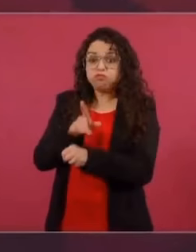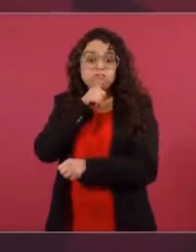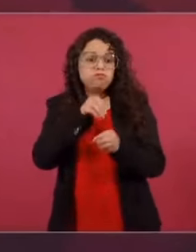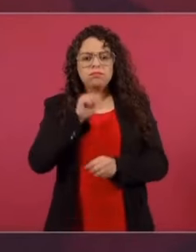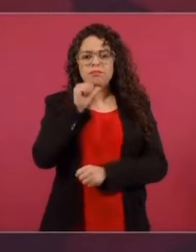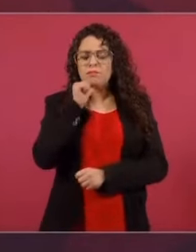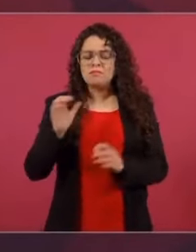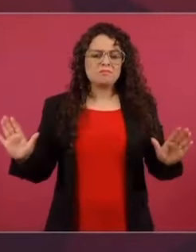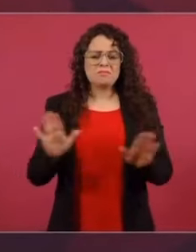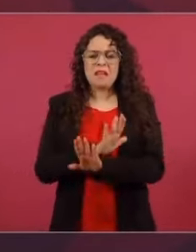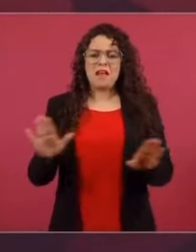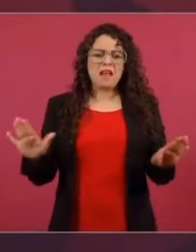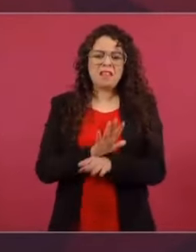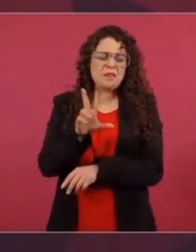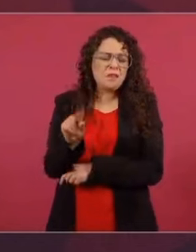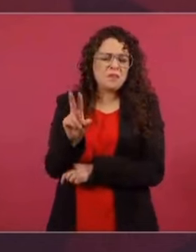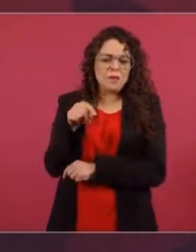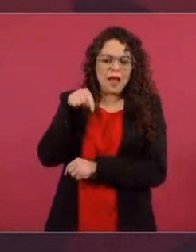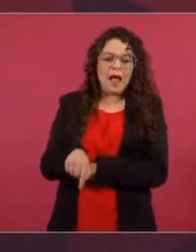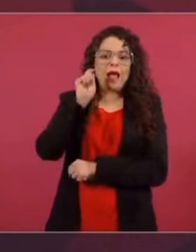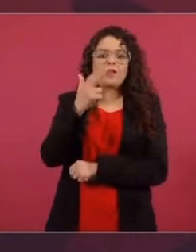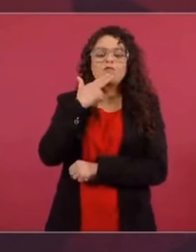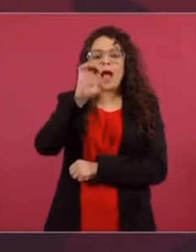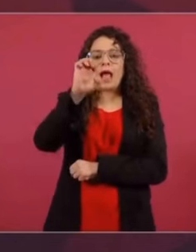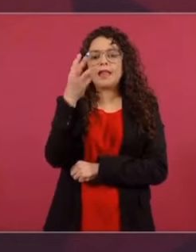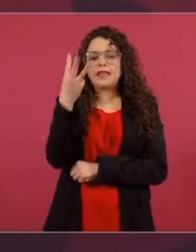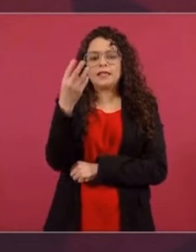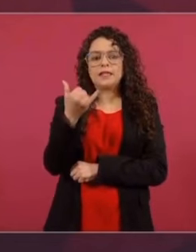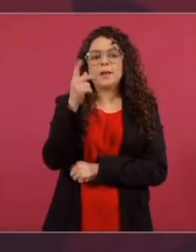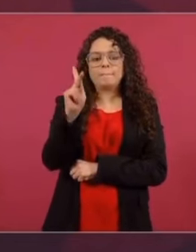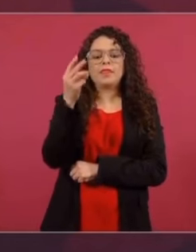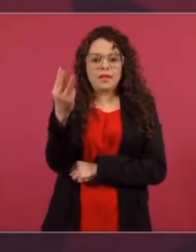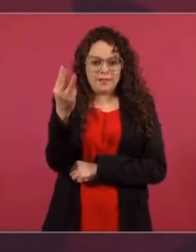aquí aplicamos las 13 y las 3P.